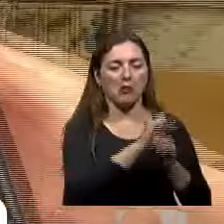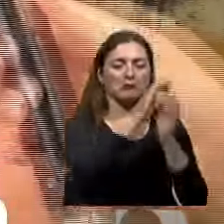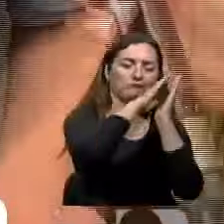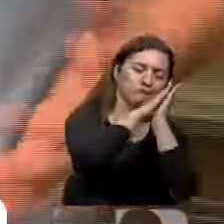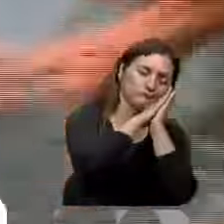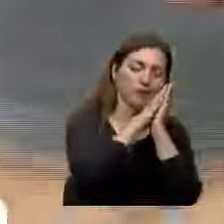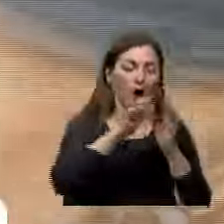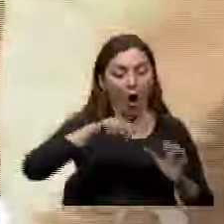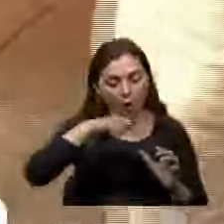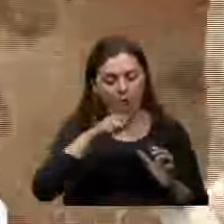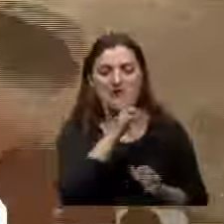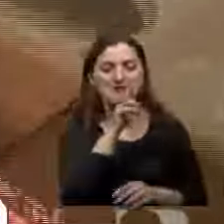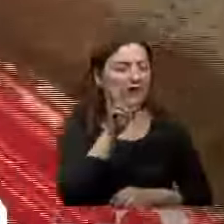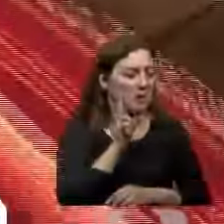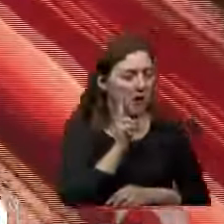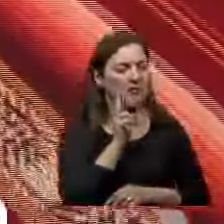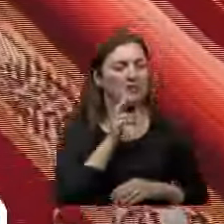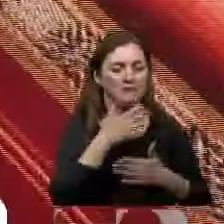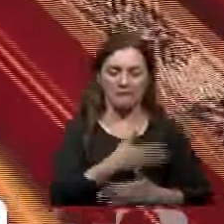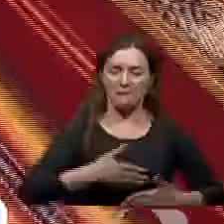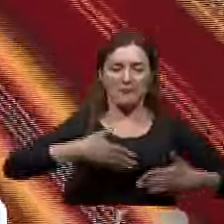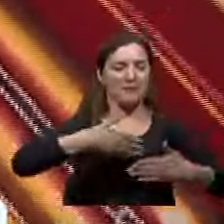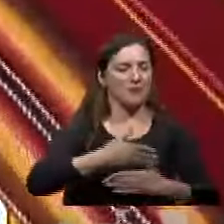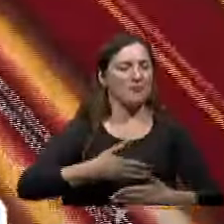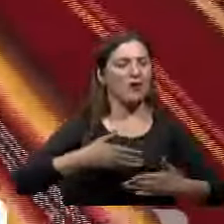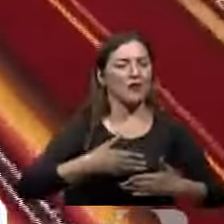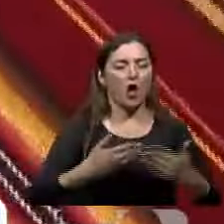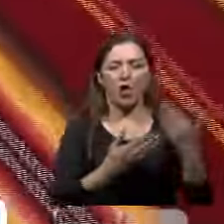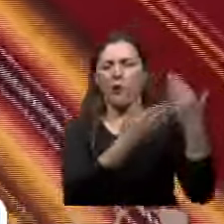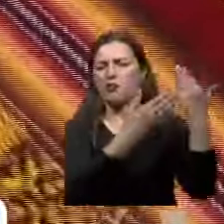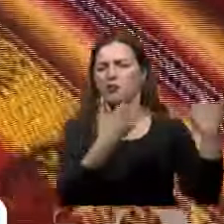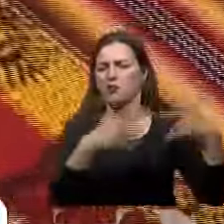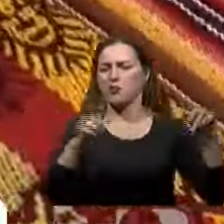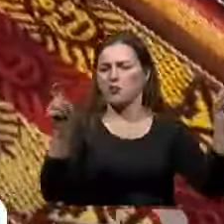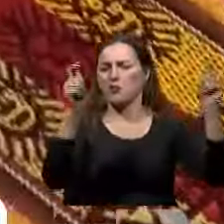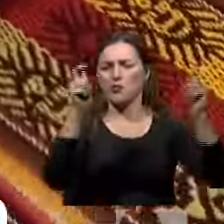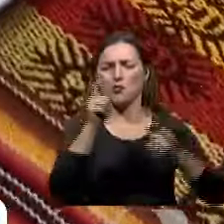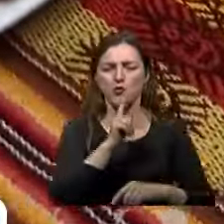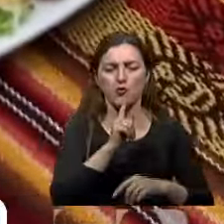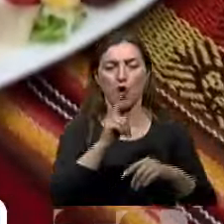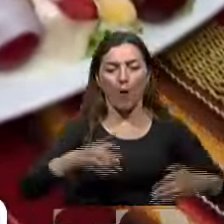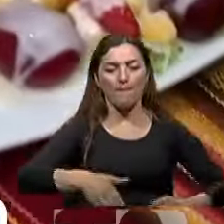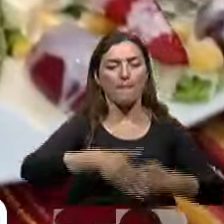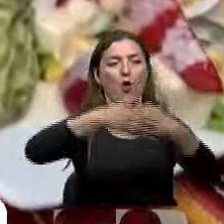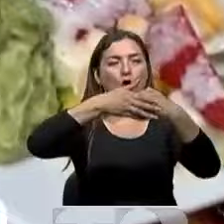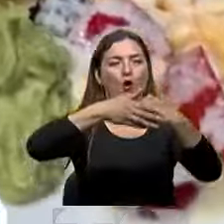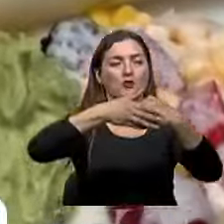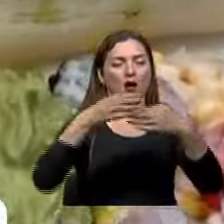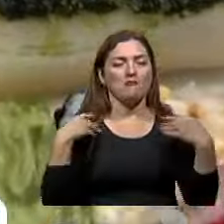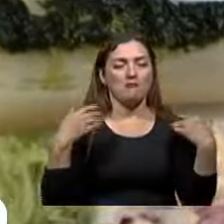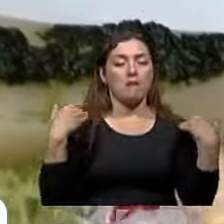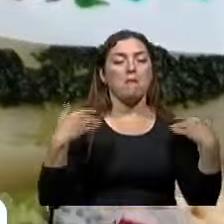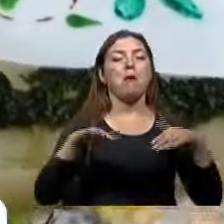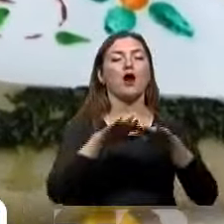alimentación, entretenimientos, hacemos eventos, cumpleaños, bodas, tenemos piscina, turco, hidromasaje, canchas deportivas,